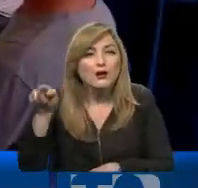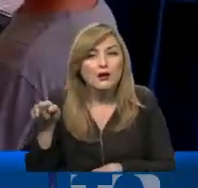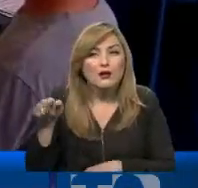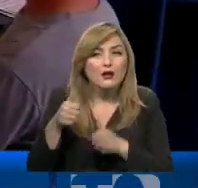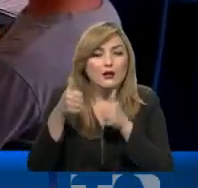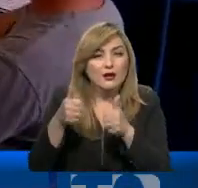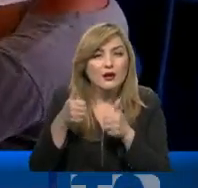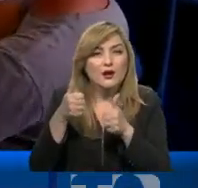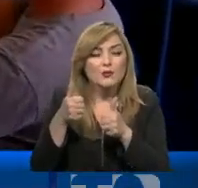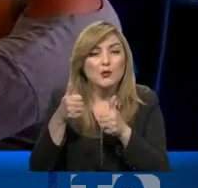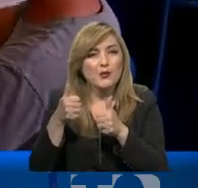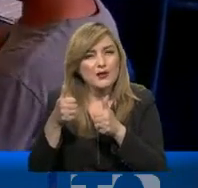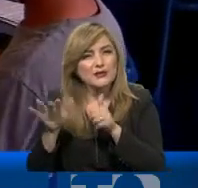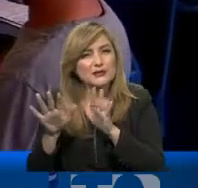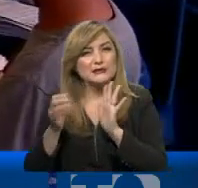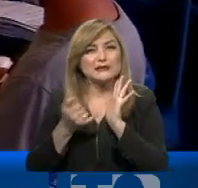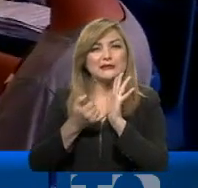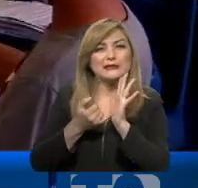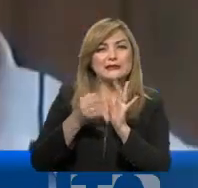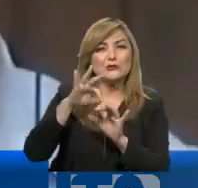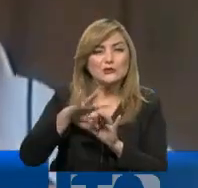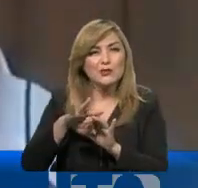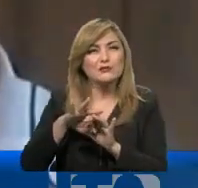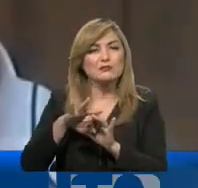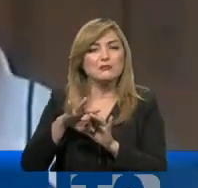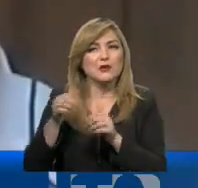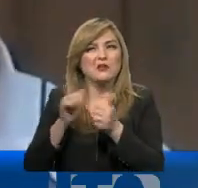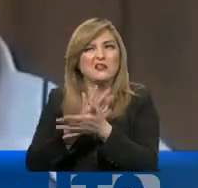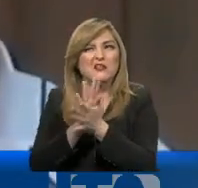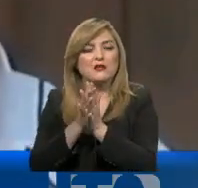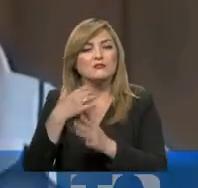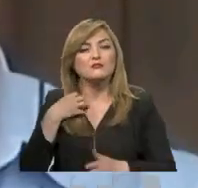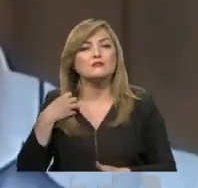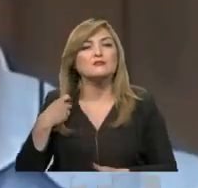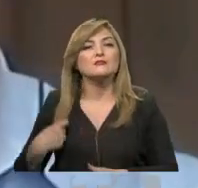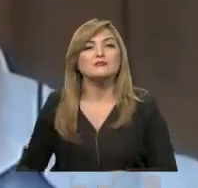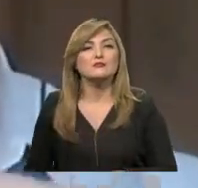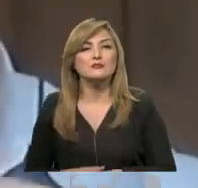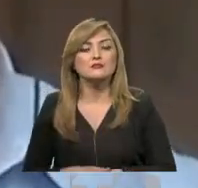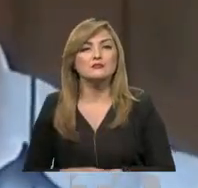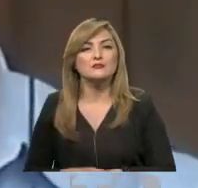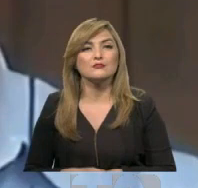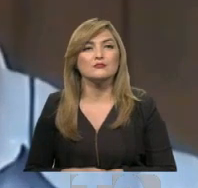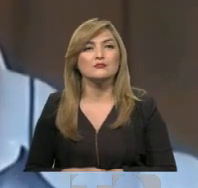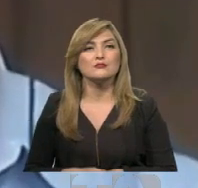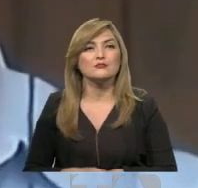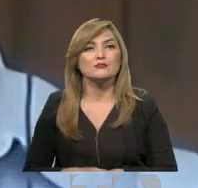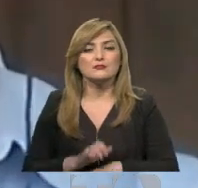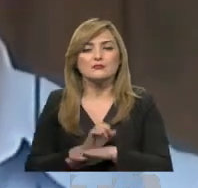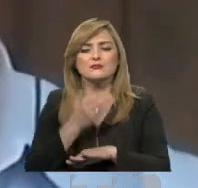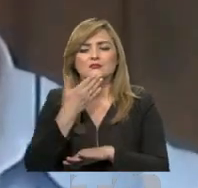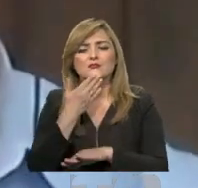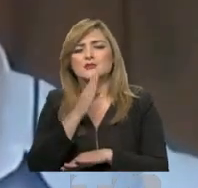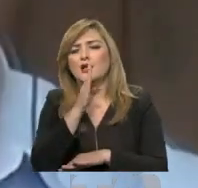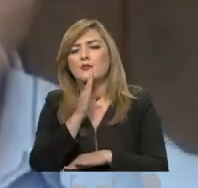de los candidatos había logrado identificarse con los votantes. El Ecuador, digamos, se juega siempre el proceso electoral